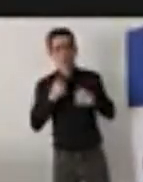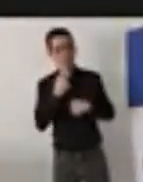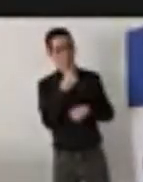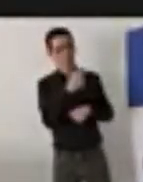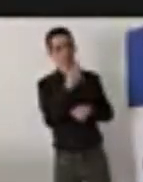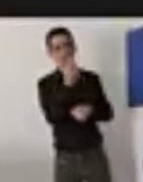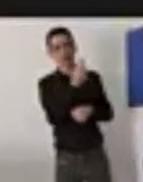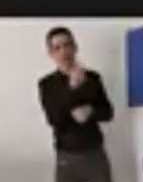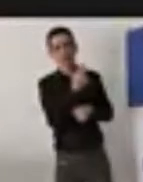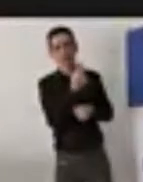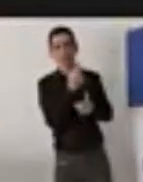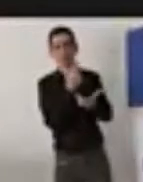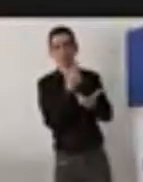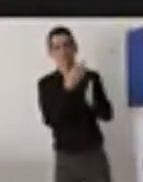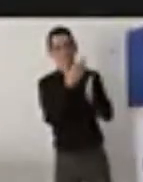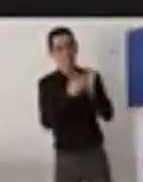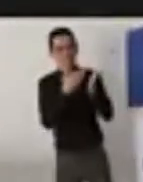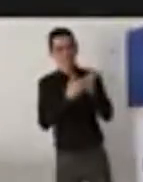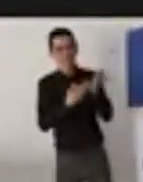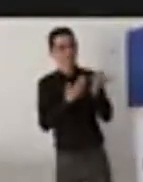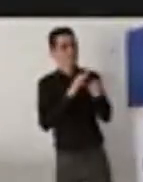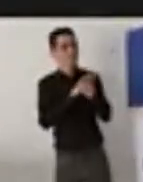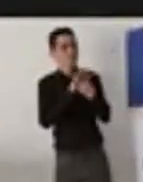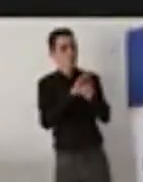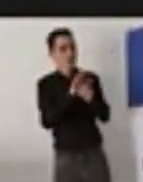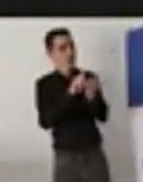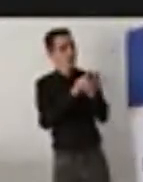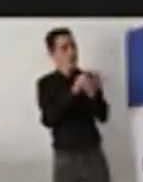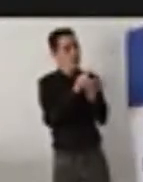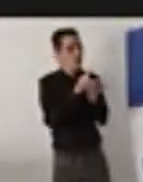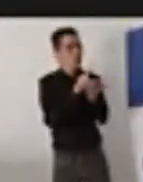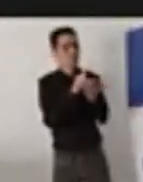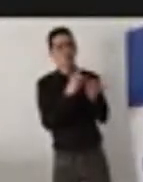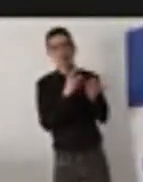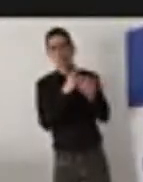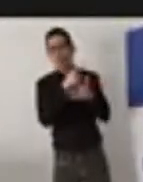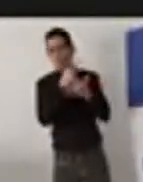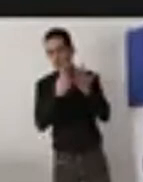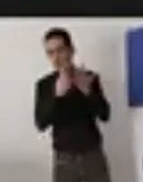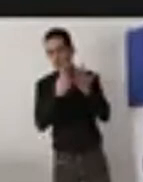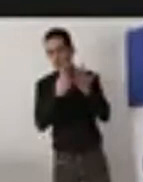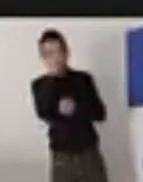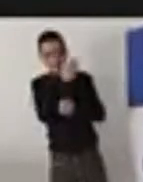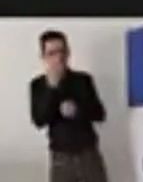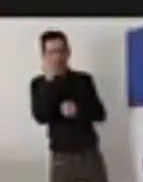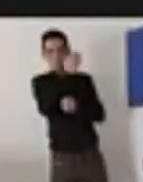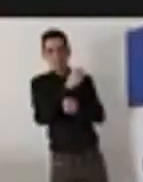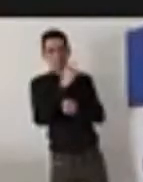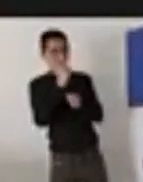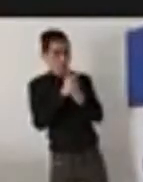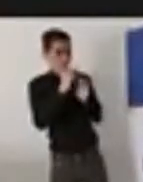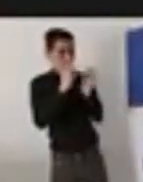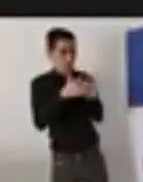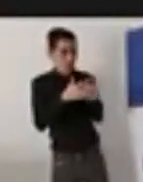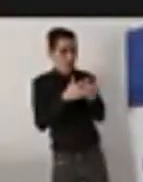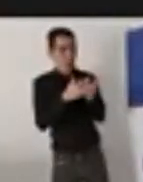que garantizárseles en su etapa de la vida, a la que están expuestos a un montón de complejidades, pero también de